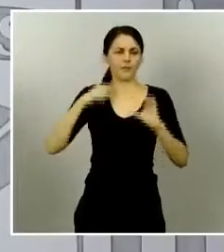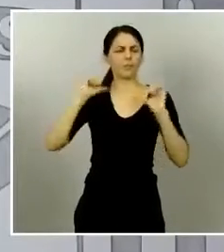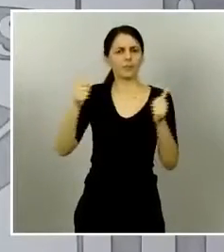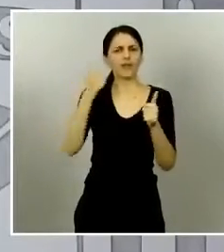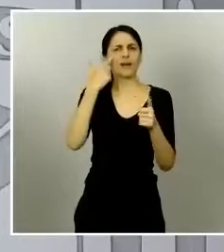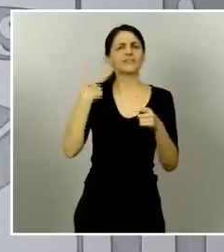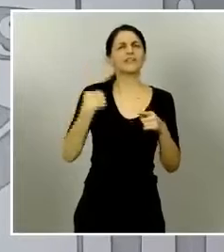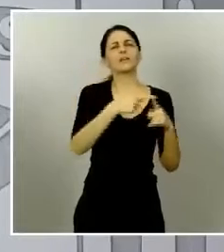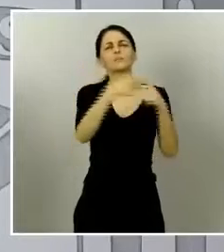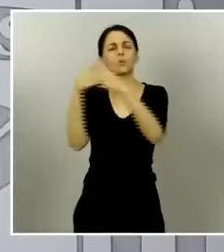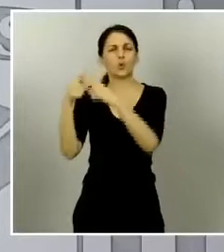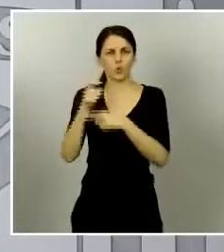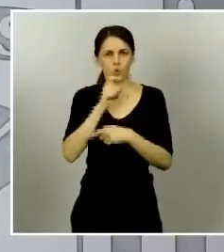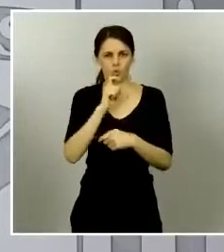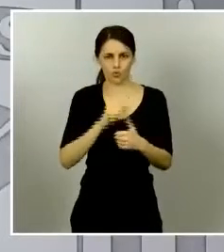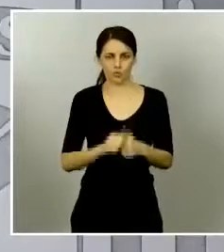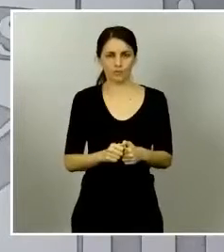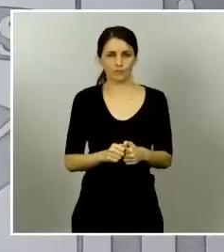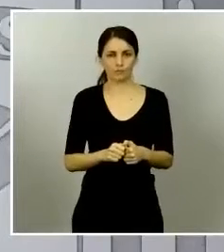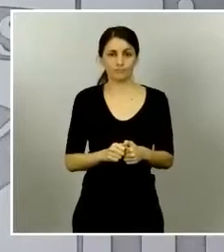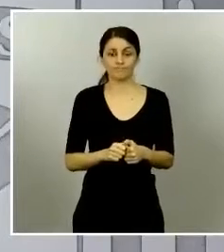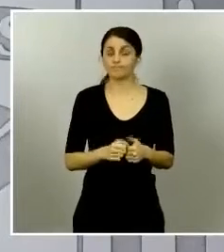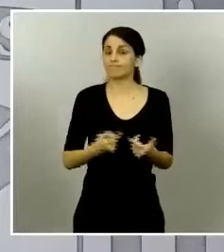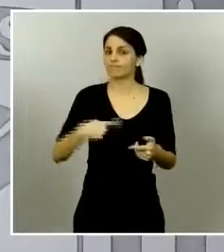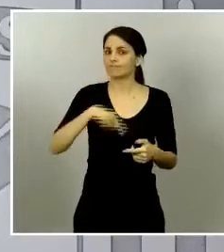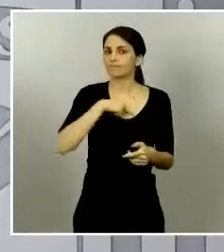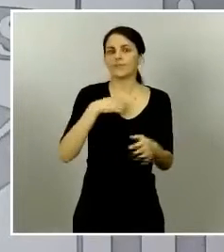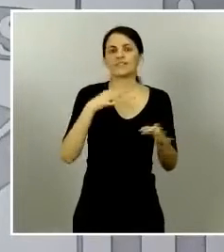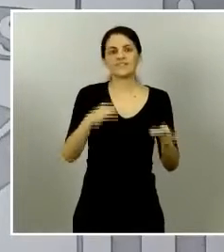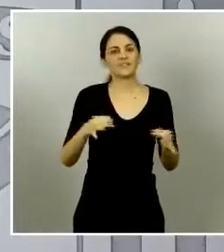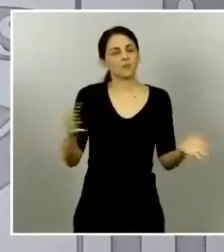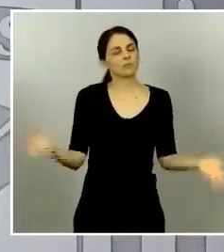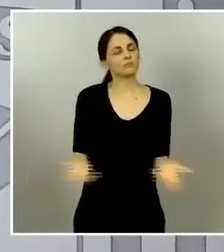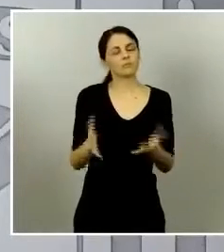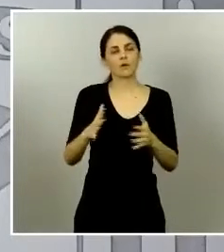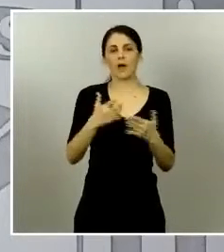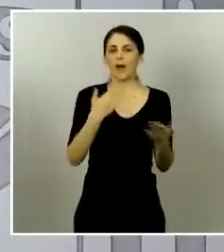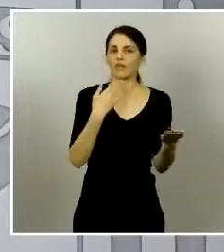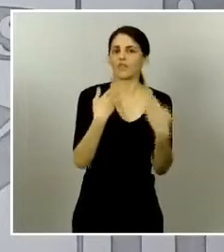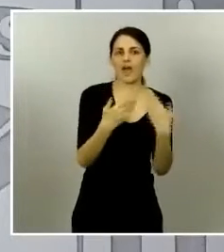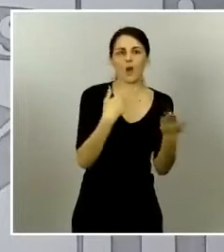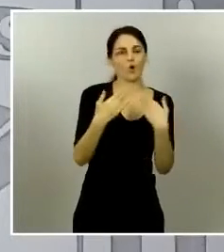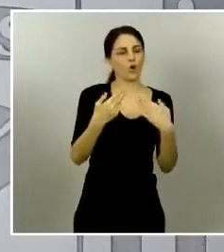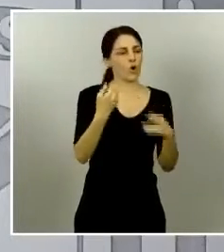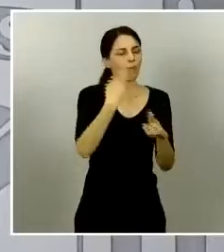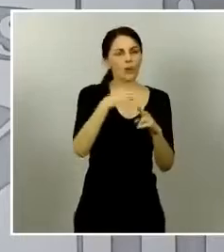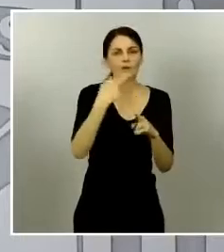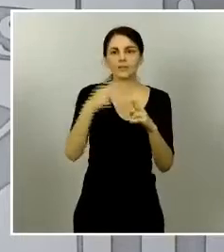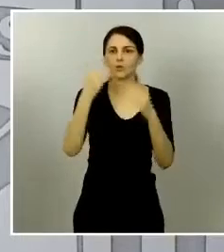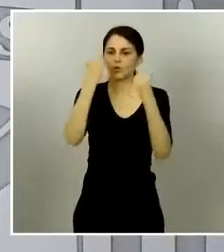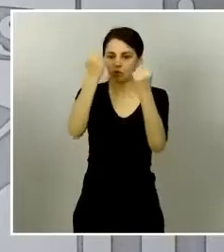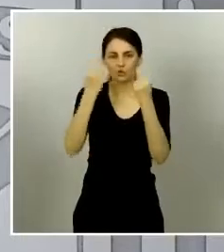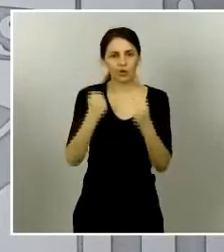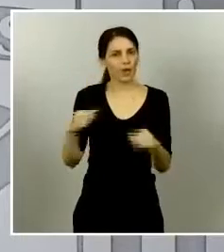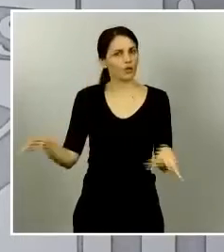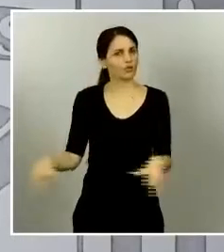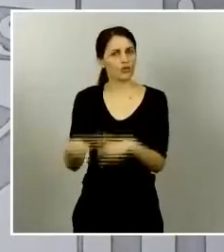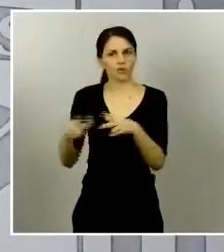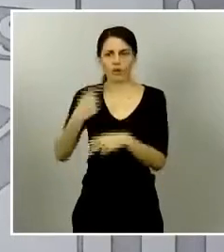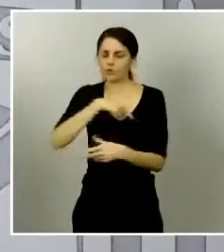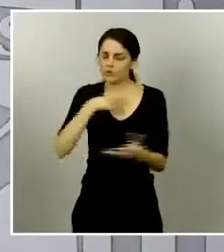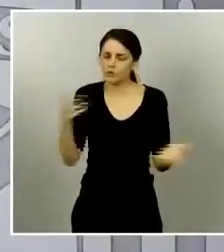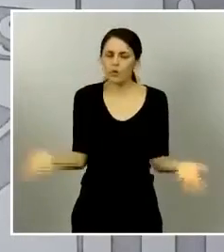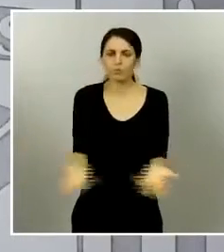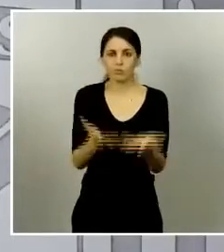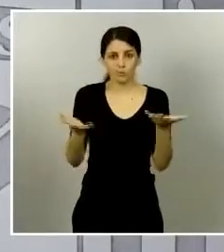próximamente. Desde el primer momento hemos manifestado la voluntad de diálogo en todos los ámbitos, en el político, en el